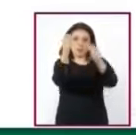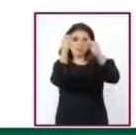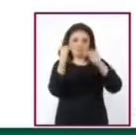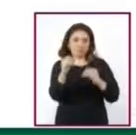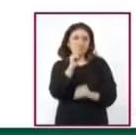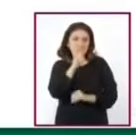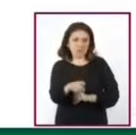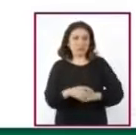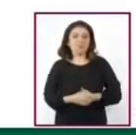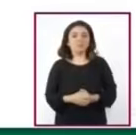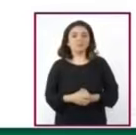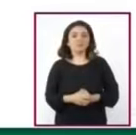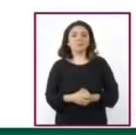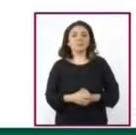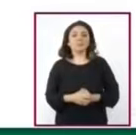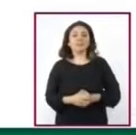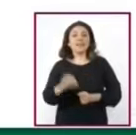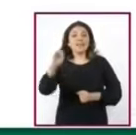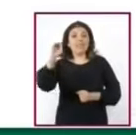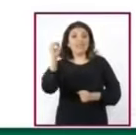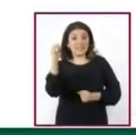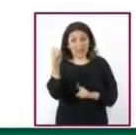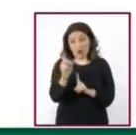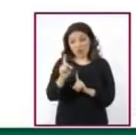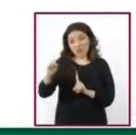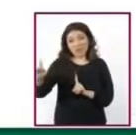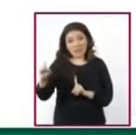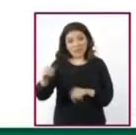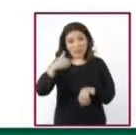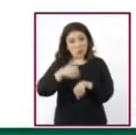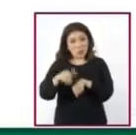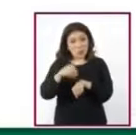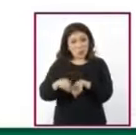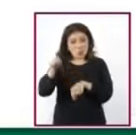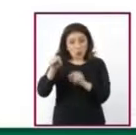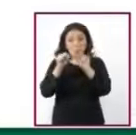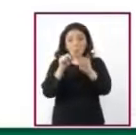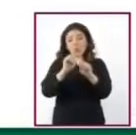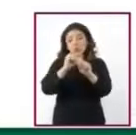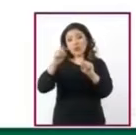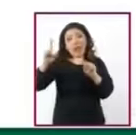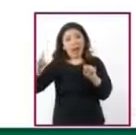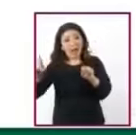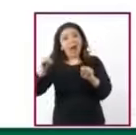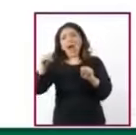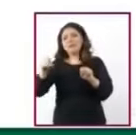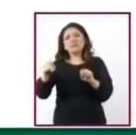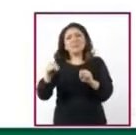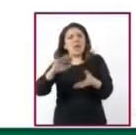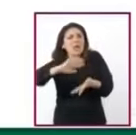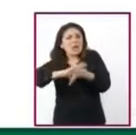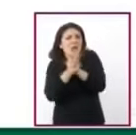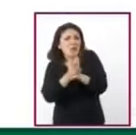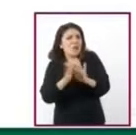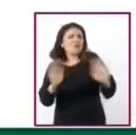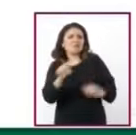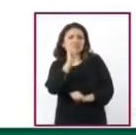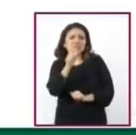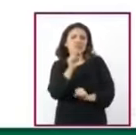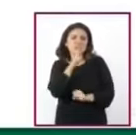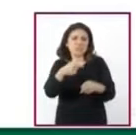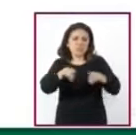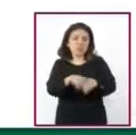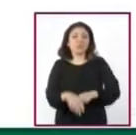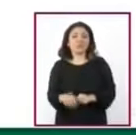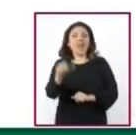resultado anterior, ya que los ceros a la derecha de un número decimal no alteran su valor.